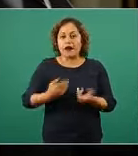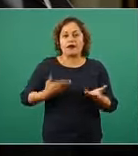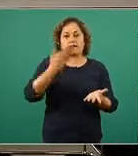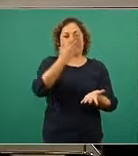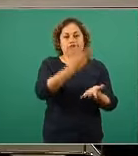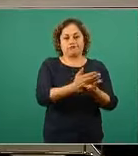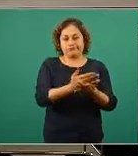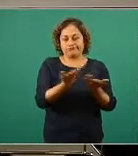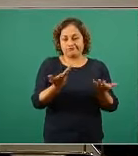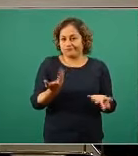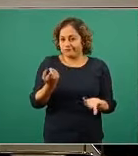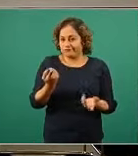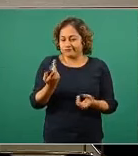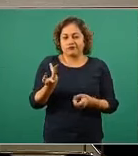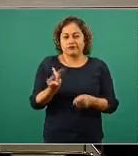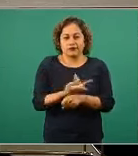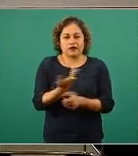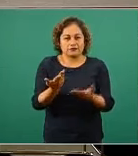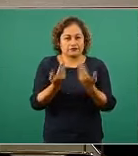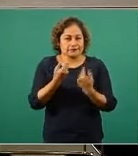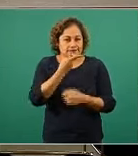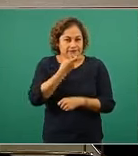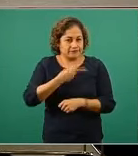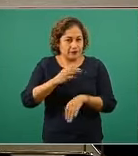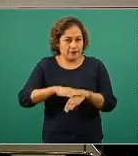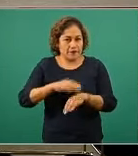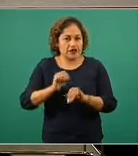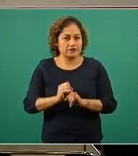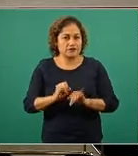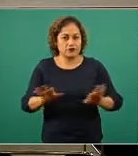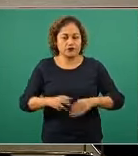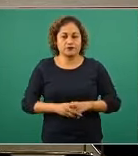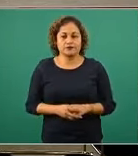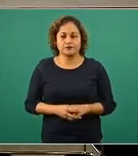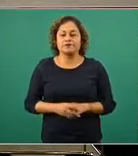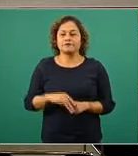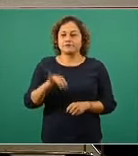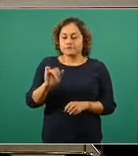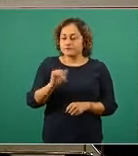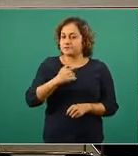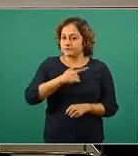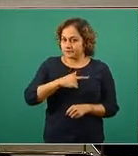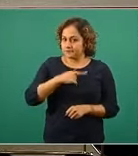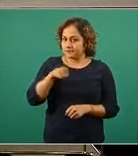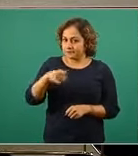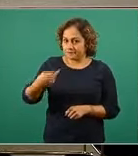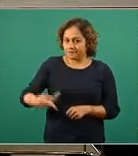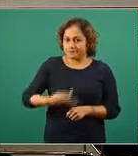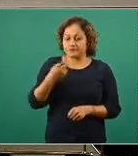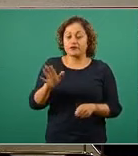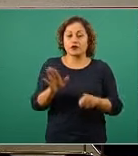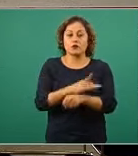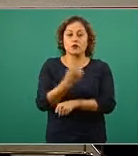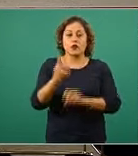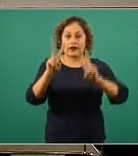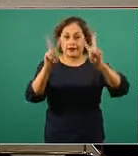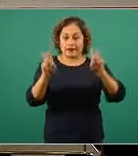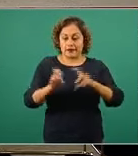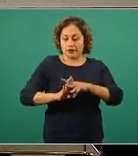saber de eso. Bueno, pues me da gusto que pregunte, porque hablar de población migrante es hablar de un tema bastante